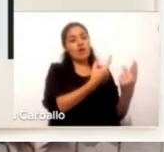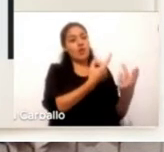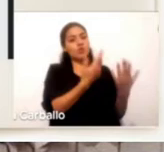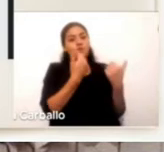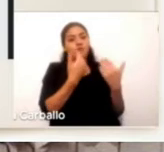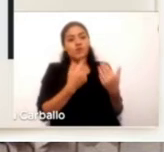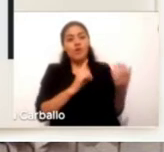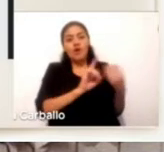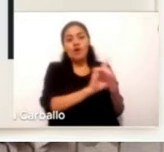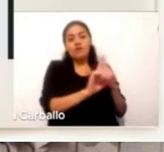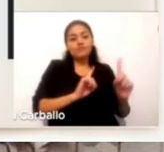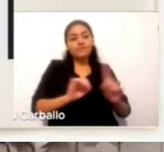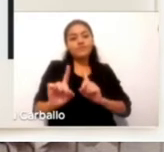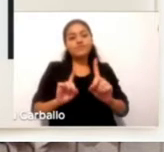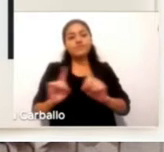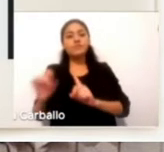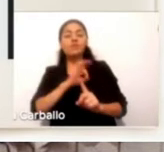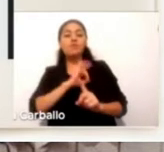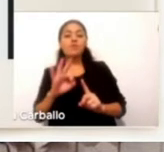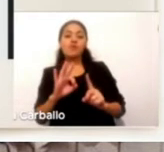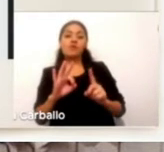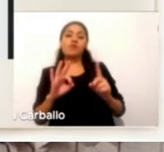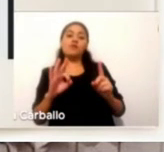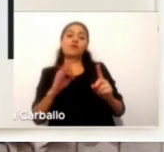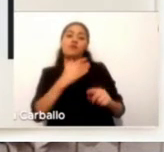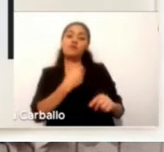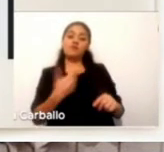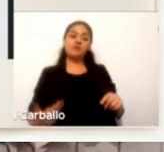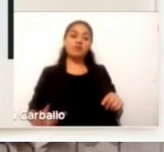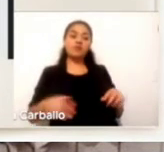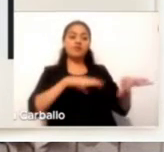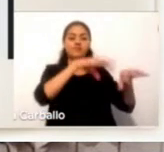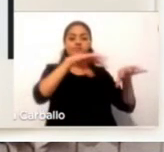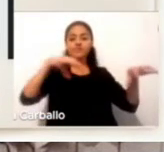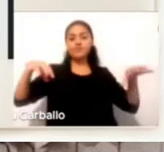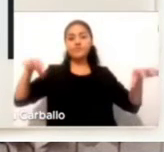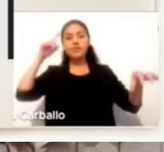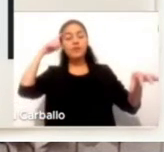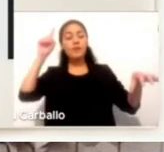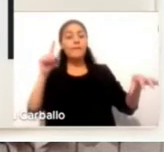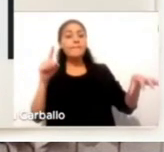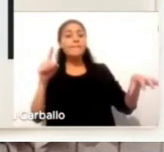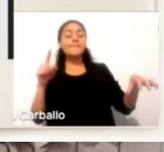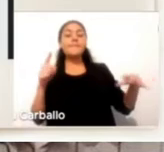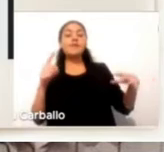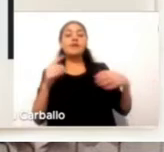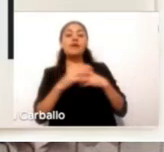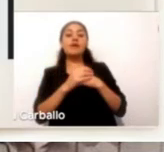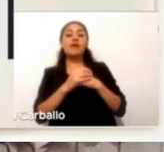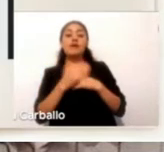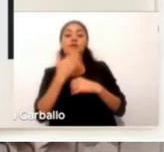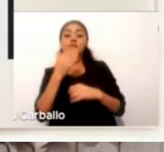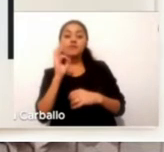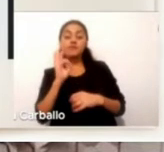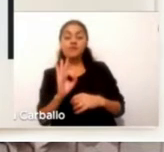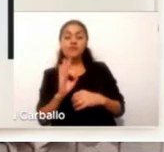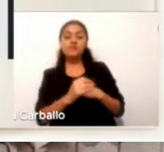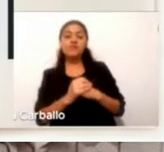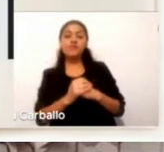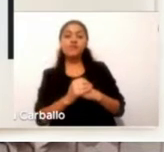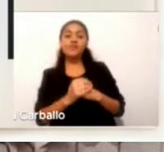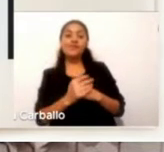representantes de los partidos políticos se realice el escrutinio y cómputo. Por tanto, este agravio también se propone calificarlo